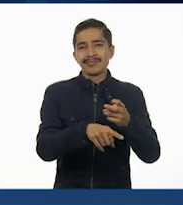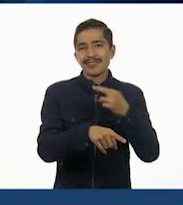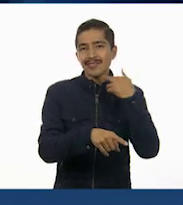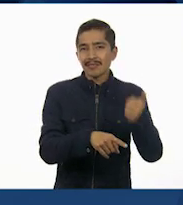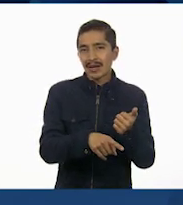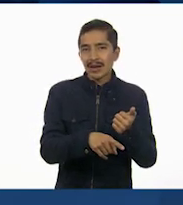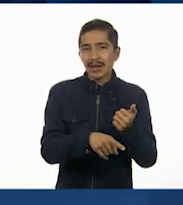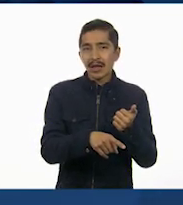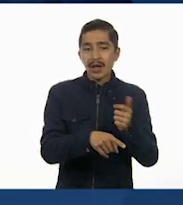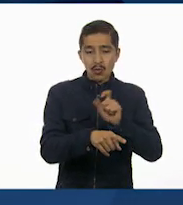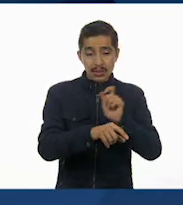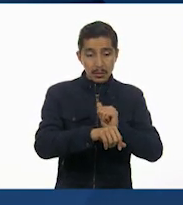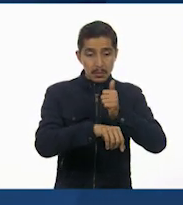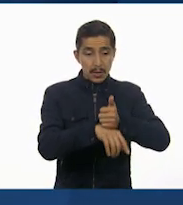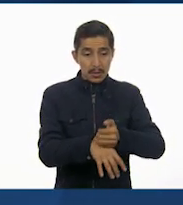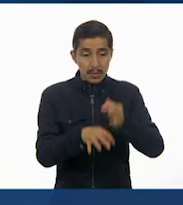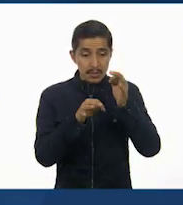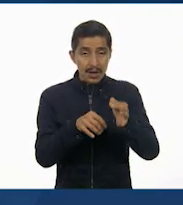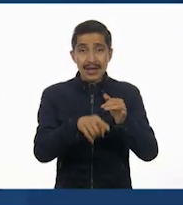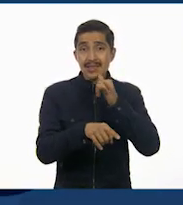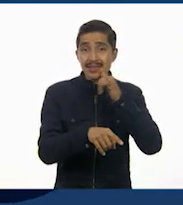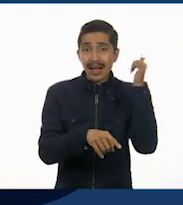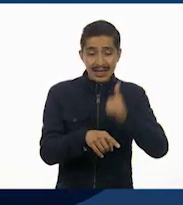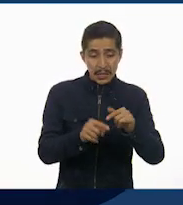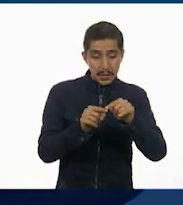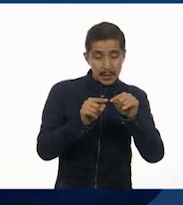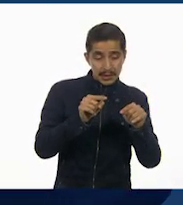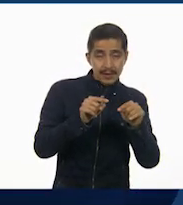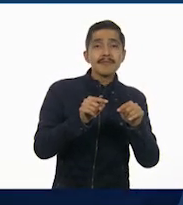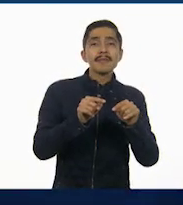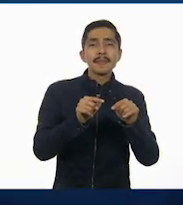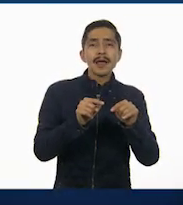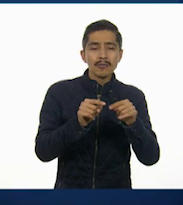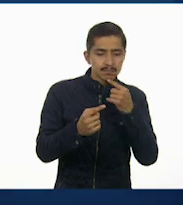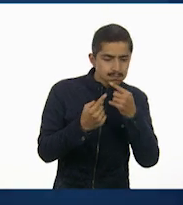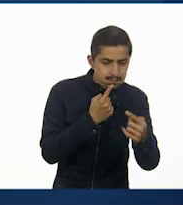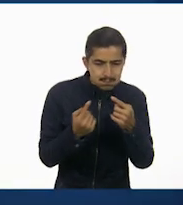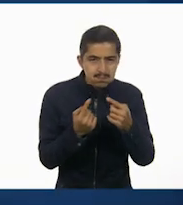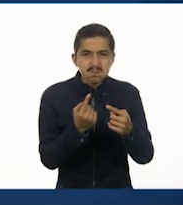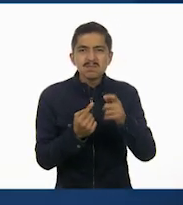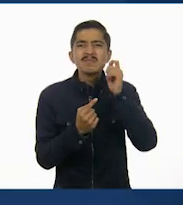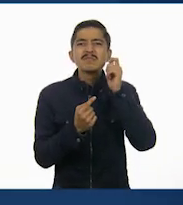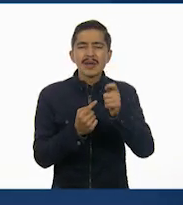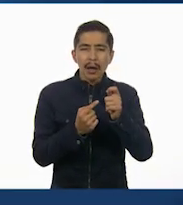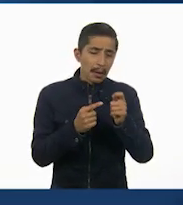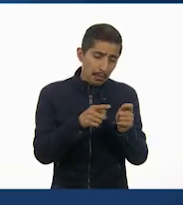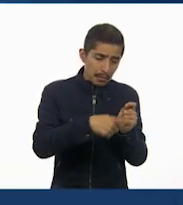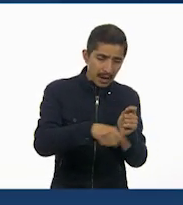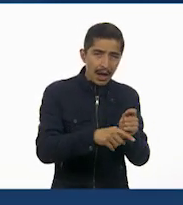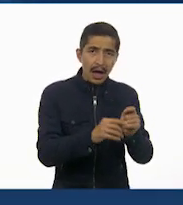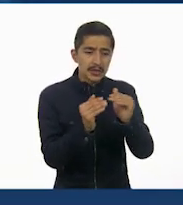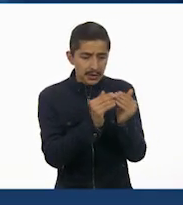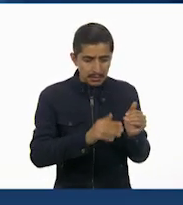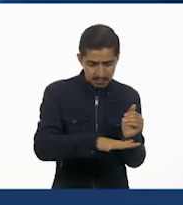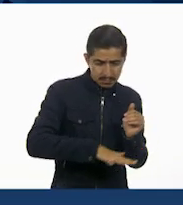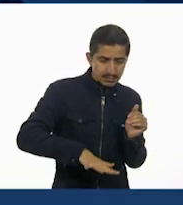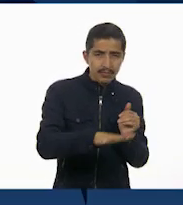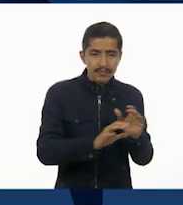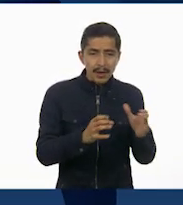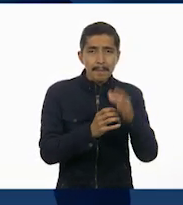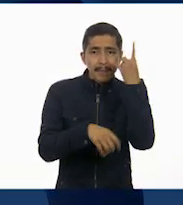Al asentarse en el centro de la península itálica, se concentraron en aldeas que se unieron para defenderse